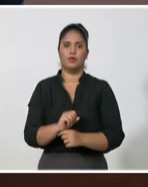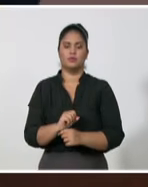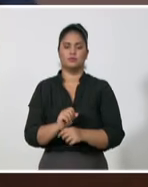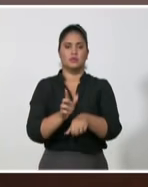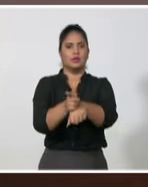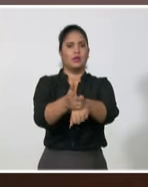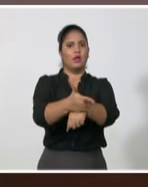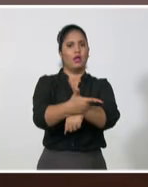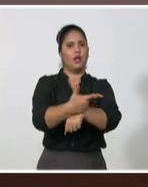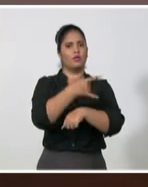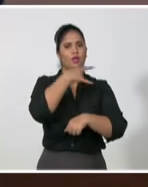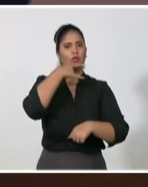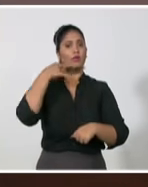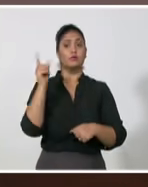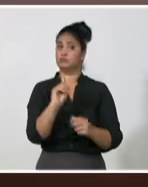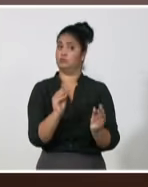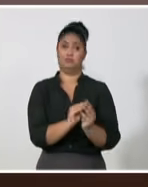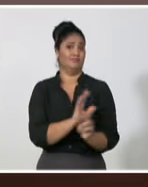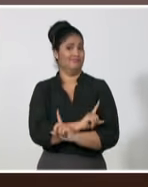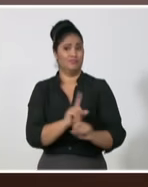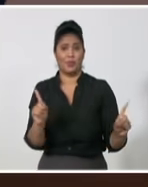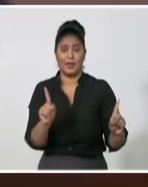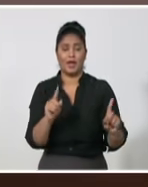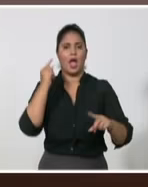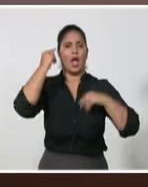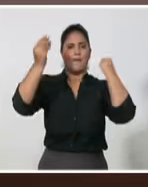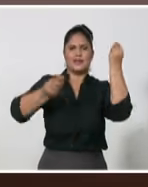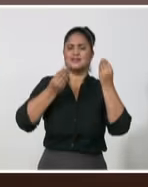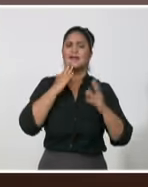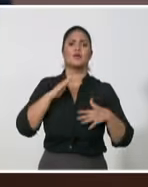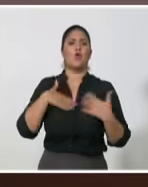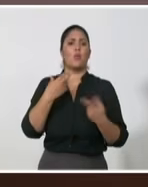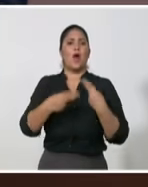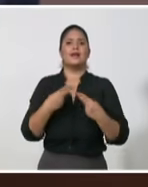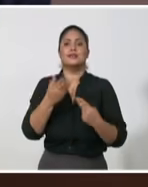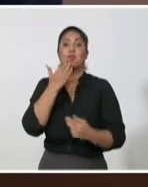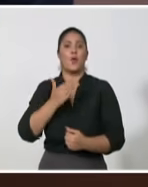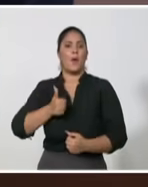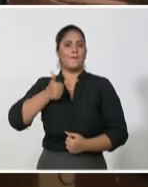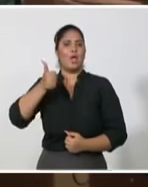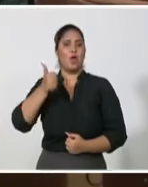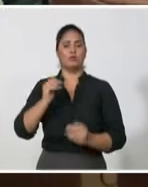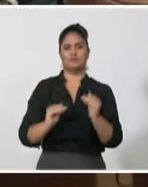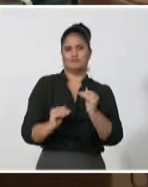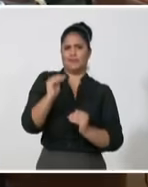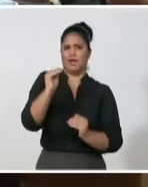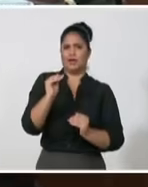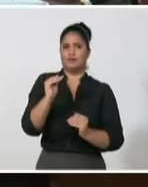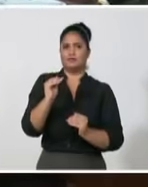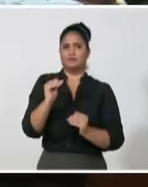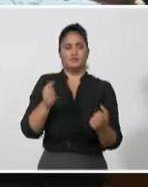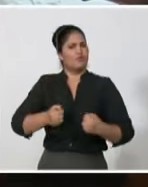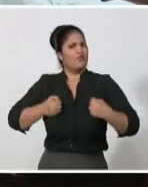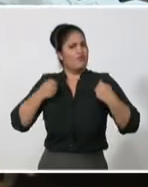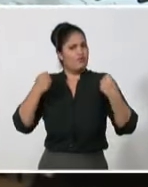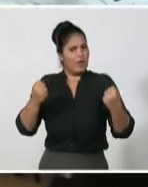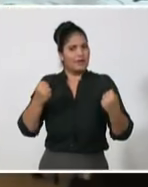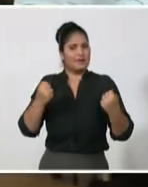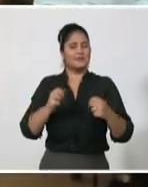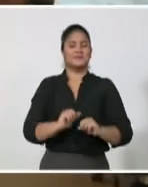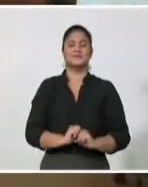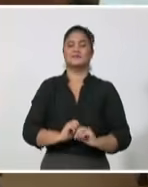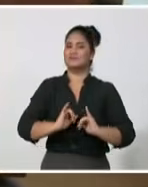constantemente diciendo como que nos vamos por encima como nos vamos por encima como lo hacemos mejor como superamos esto abdiel bermúdez